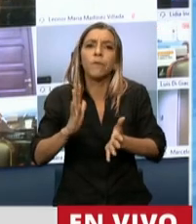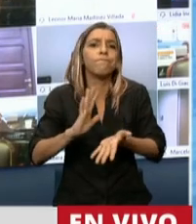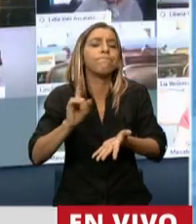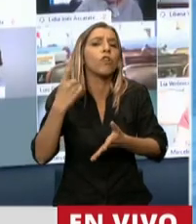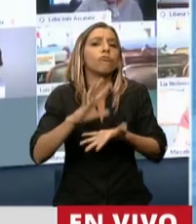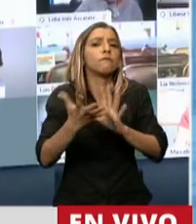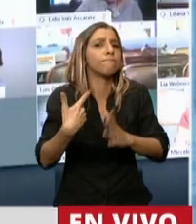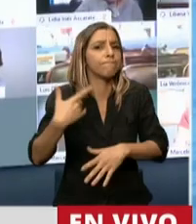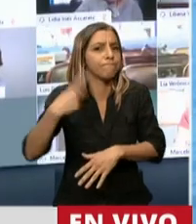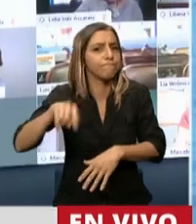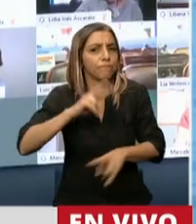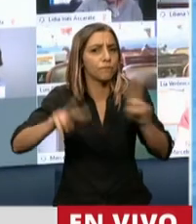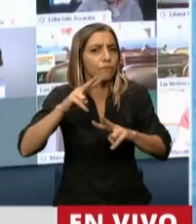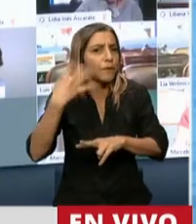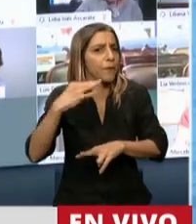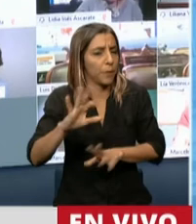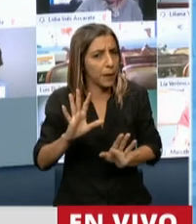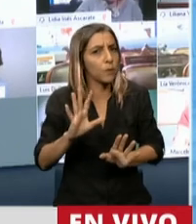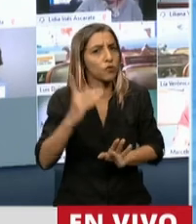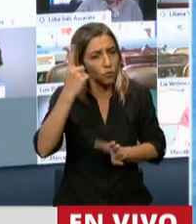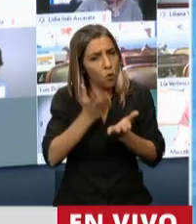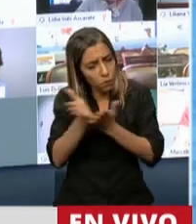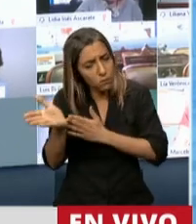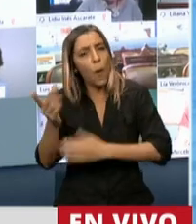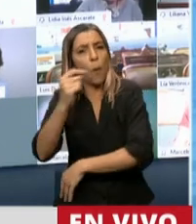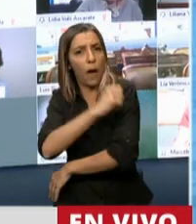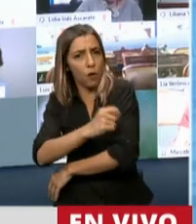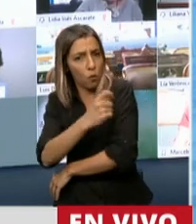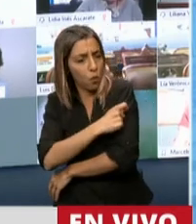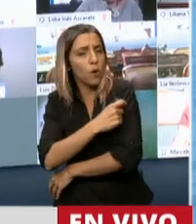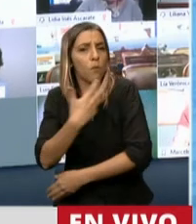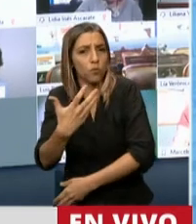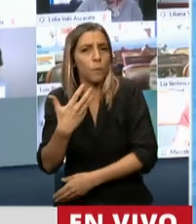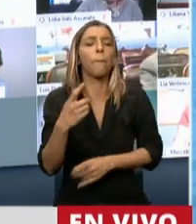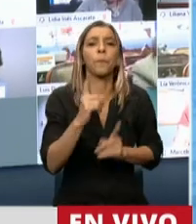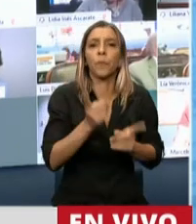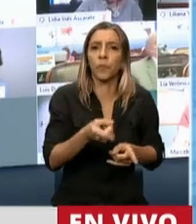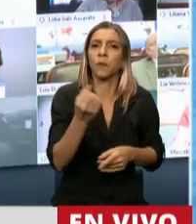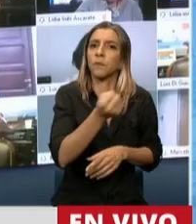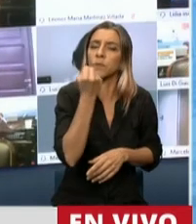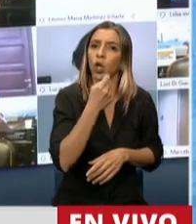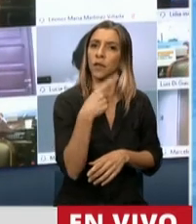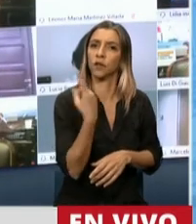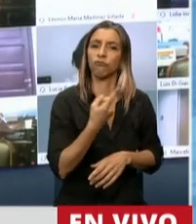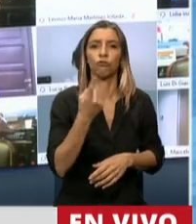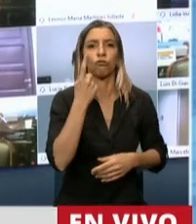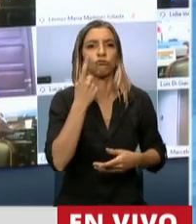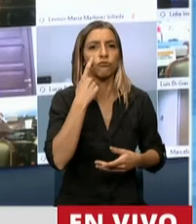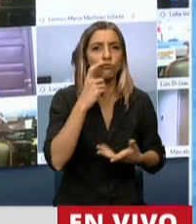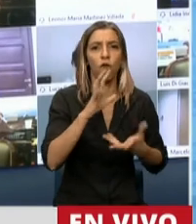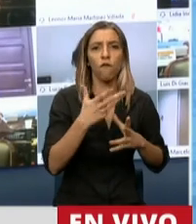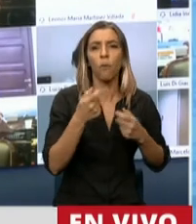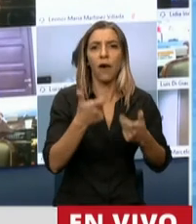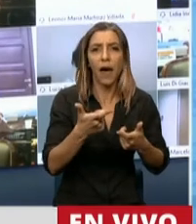las dudas y desconfianzas que nos pueda generar. Todos los controles que pongamos desde este Congreso van a ser una